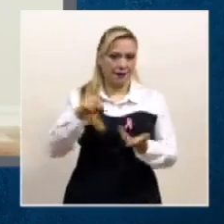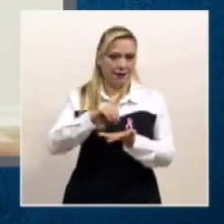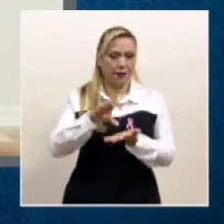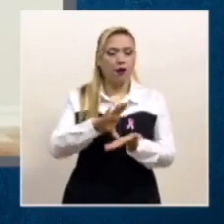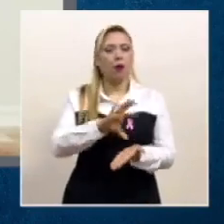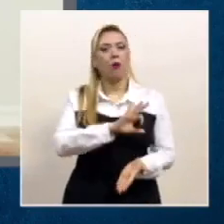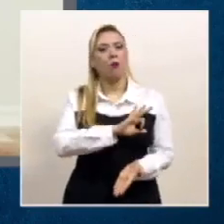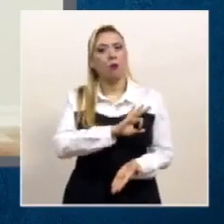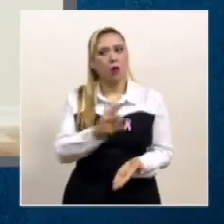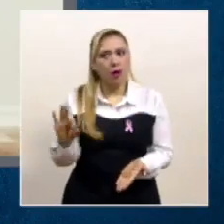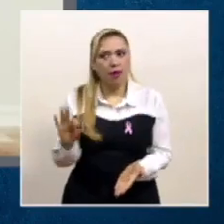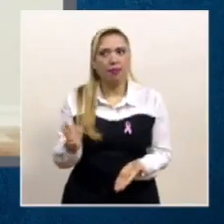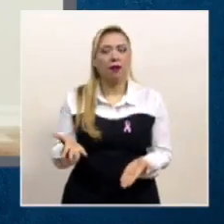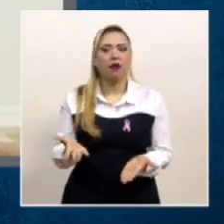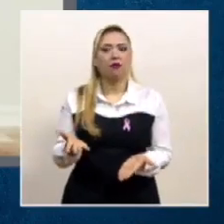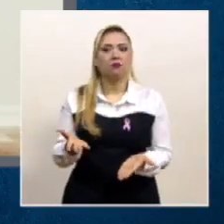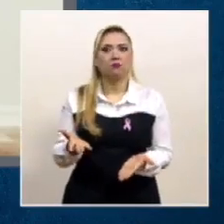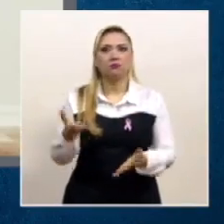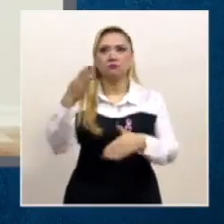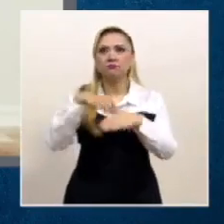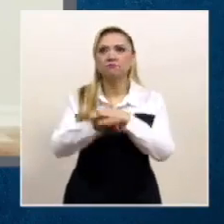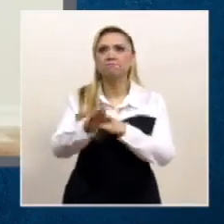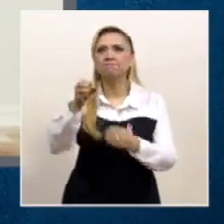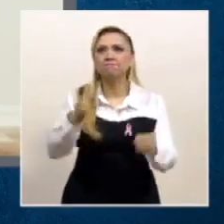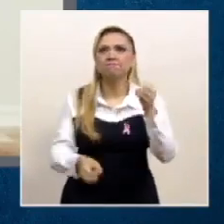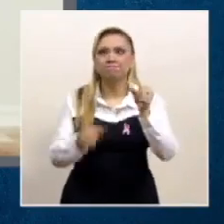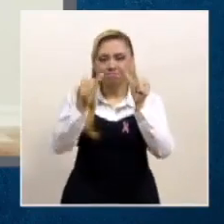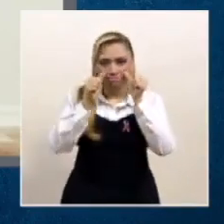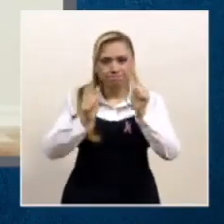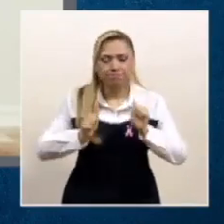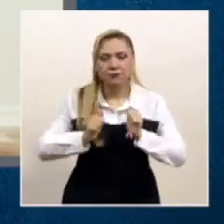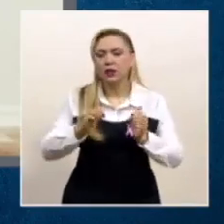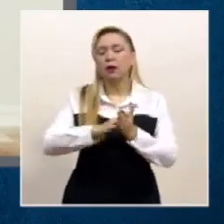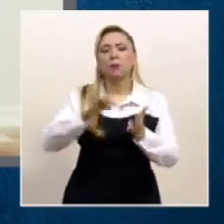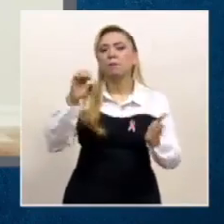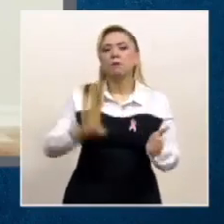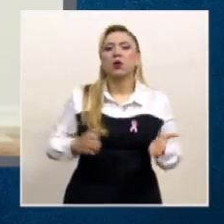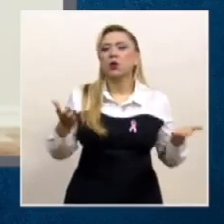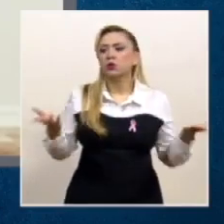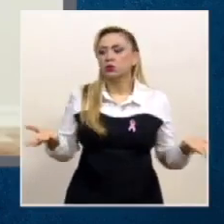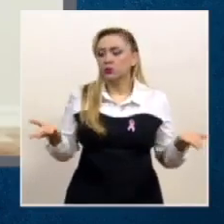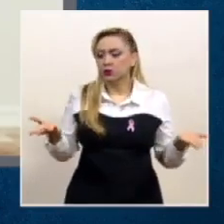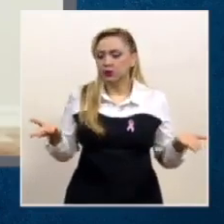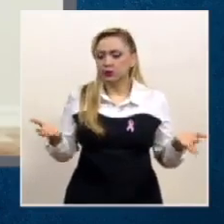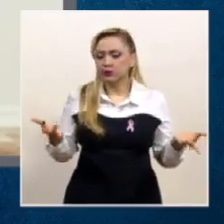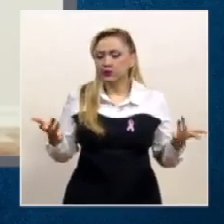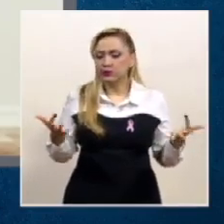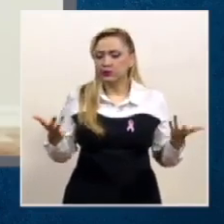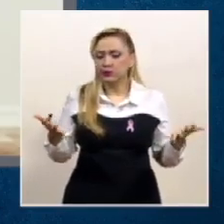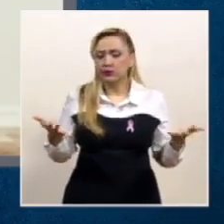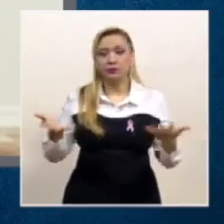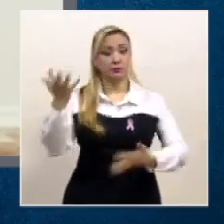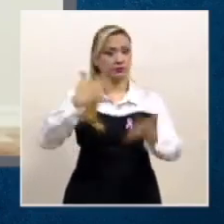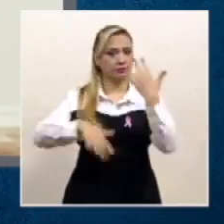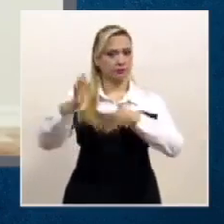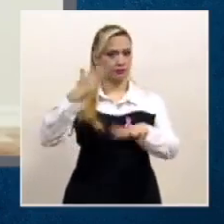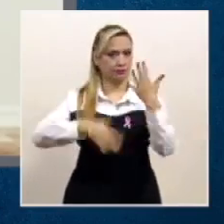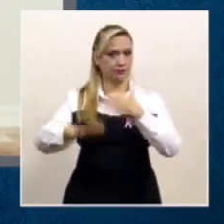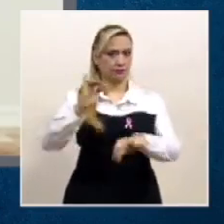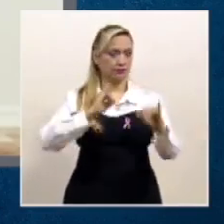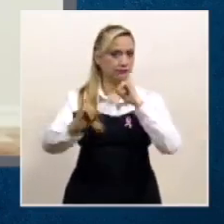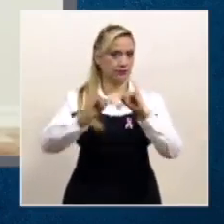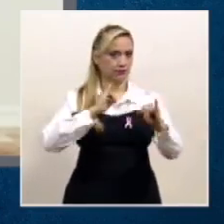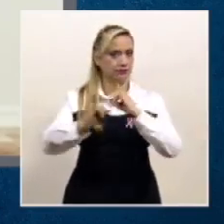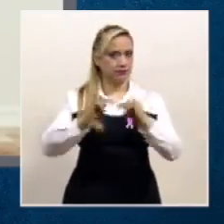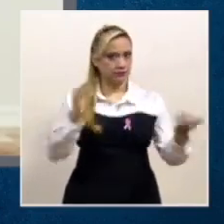puedan acceder a la justicia. Y un ejemplo de esto es, por ejemplo, garantizar la lengua de señas